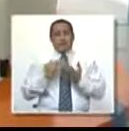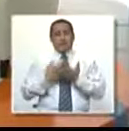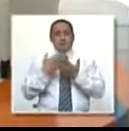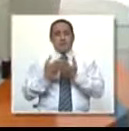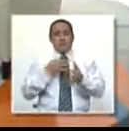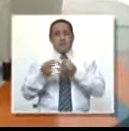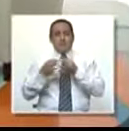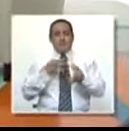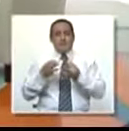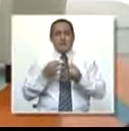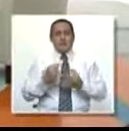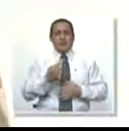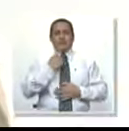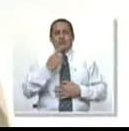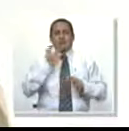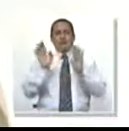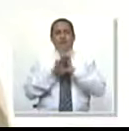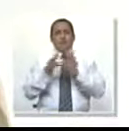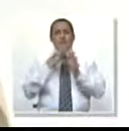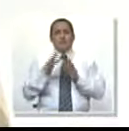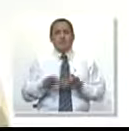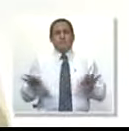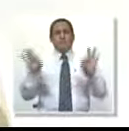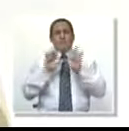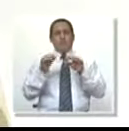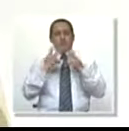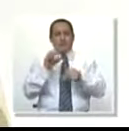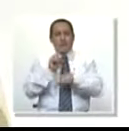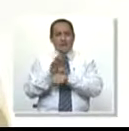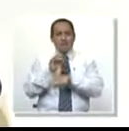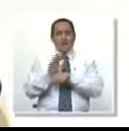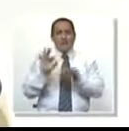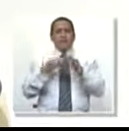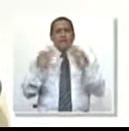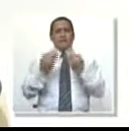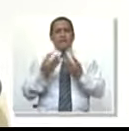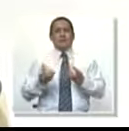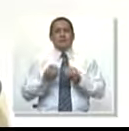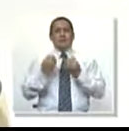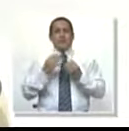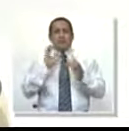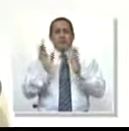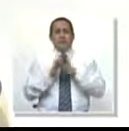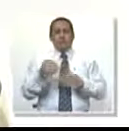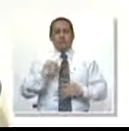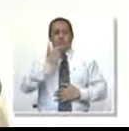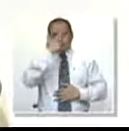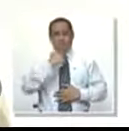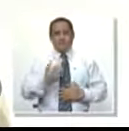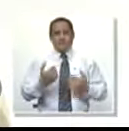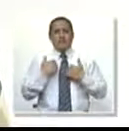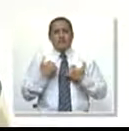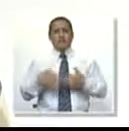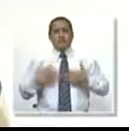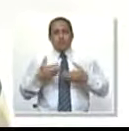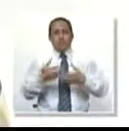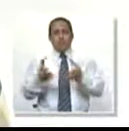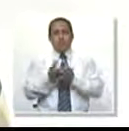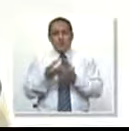Resaltar es que que es importante educar a las familias por qué porque uno tiene imaginémonos un